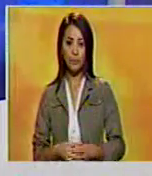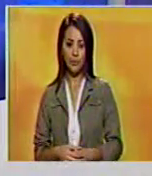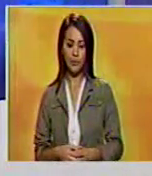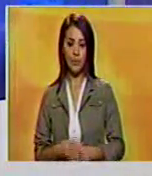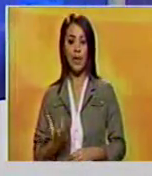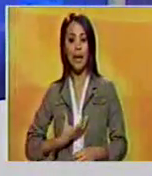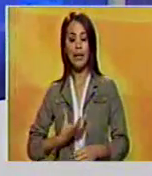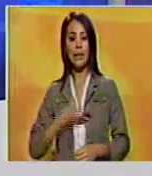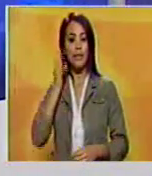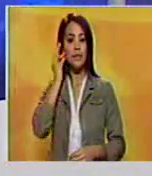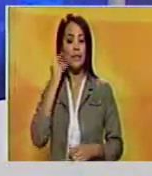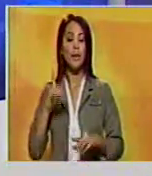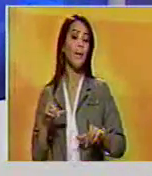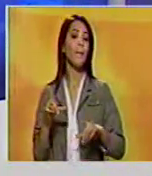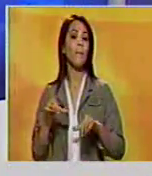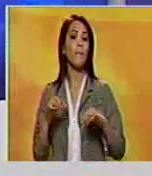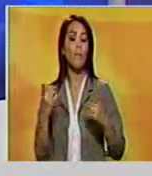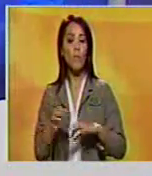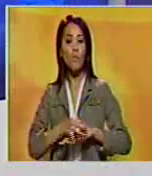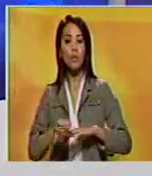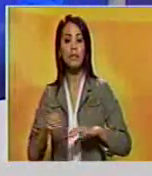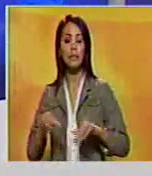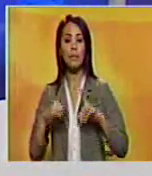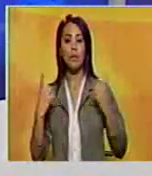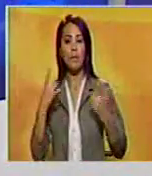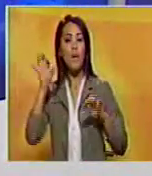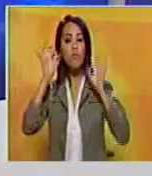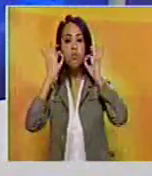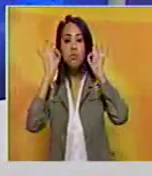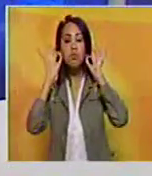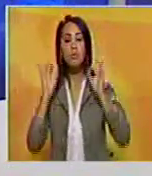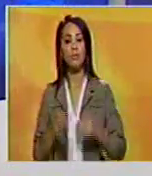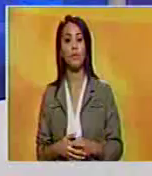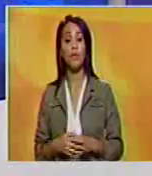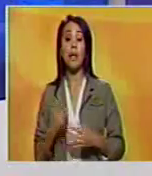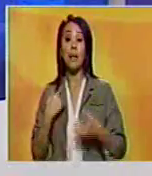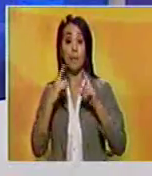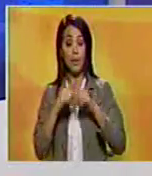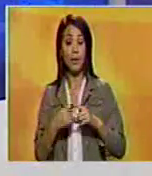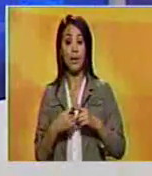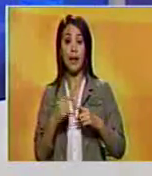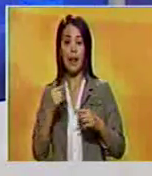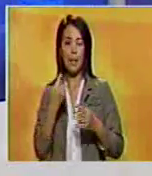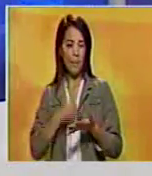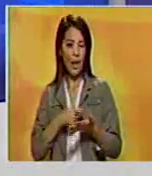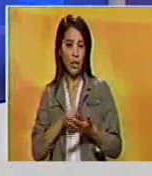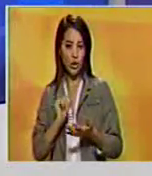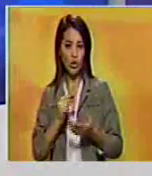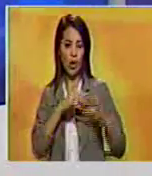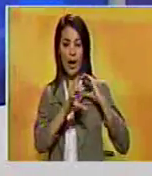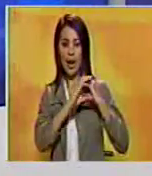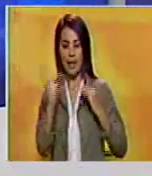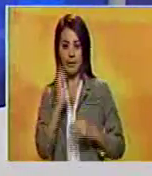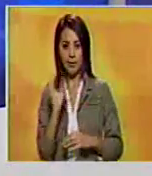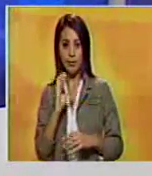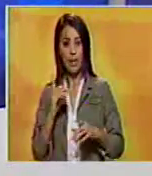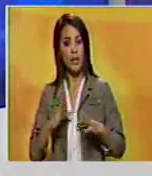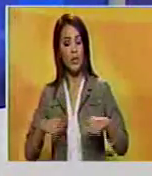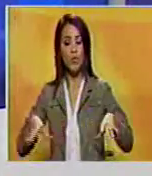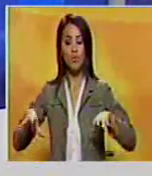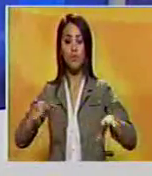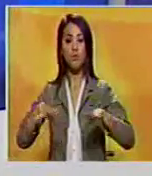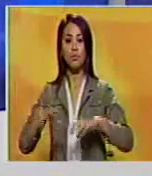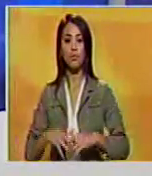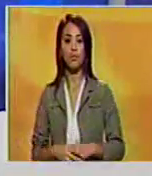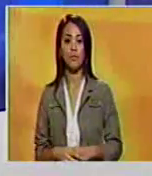La alcaldesa del municipio Libertador de Caracas, Erika Farías, anunció que fiscalizarán el precio del pasaje en Caracas y reordenarán toda la movilidad.